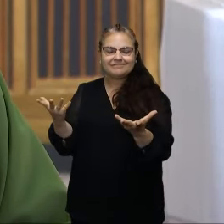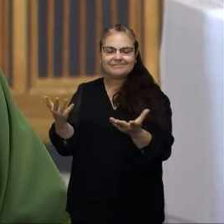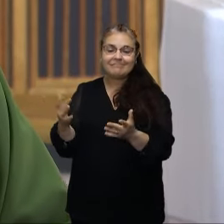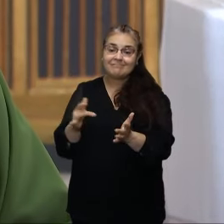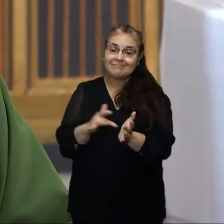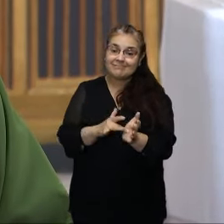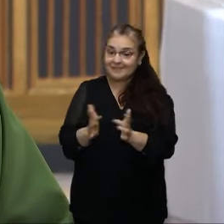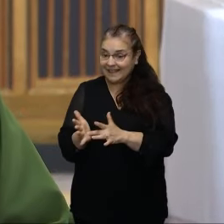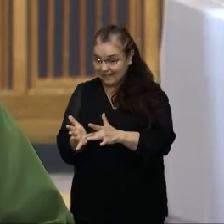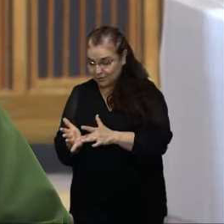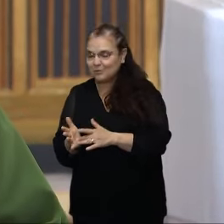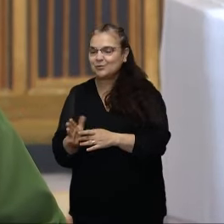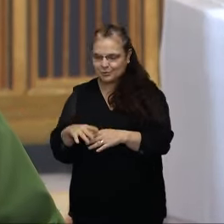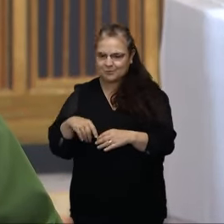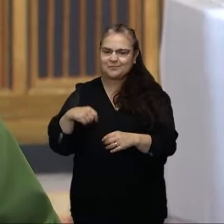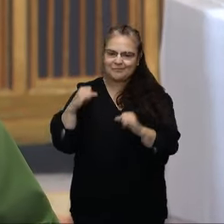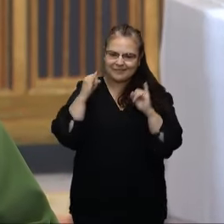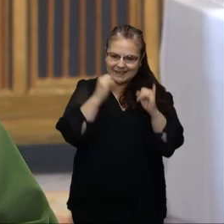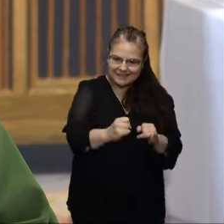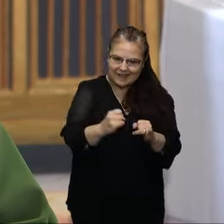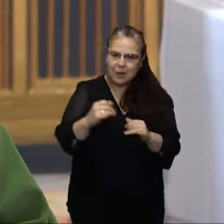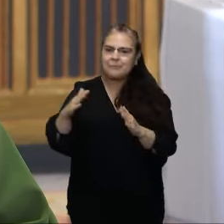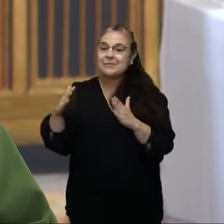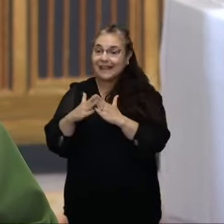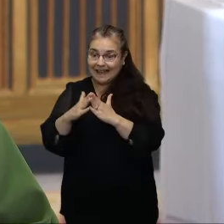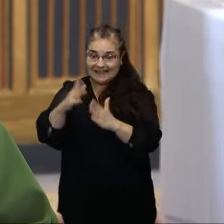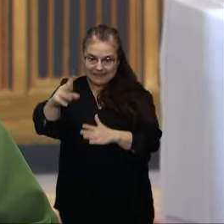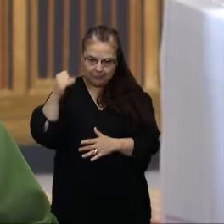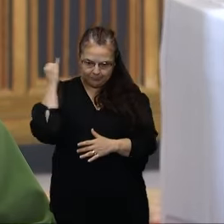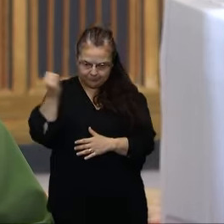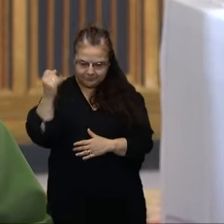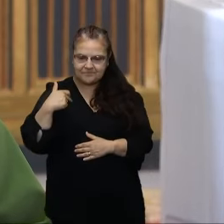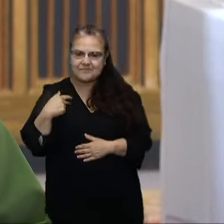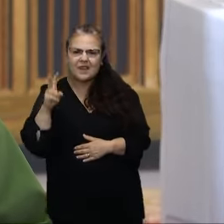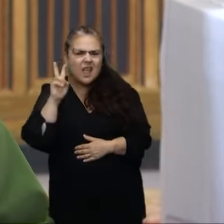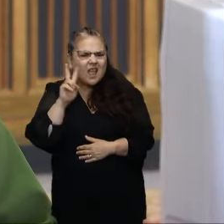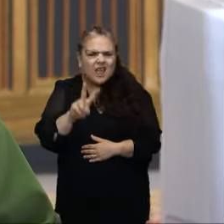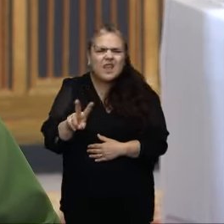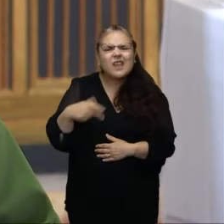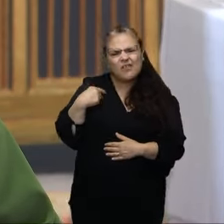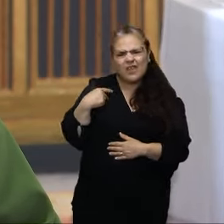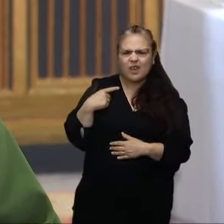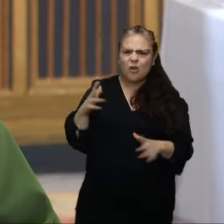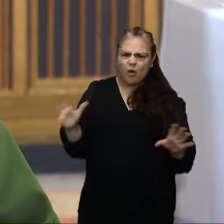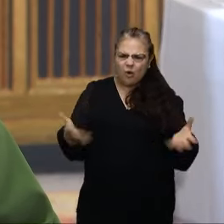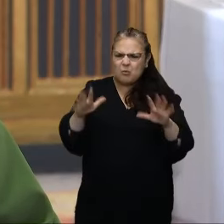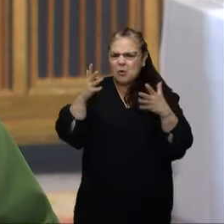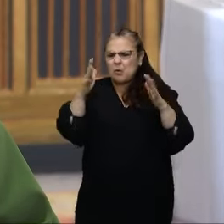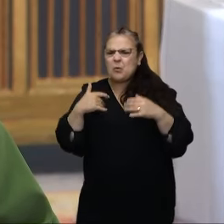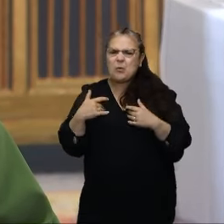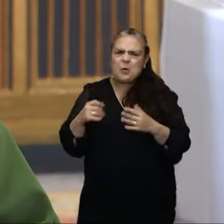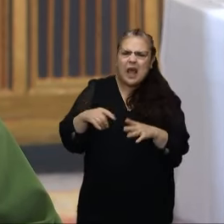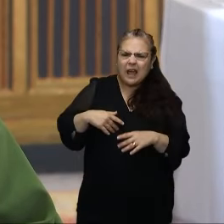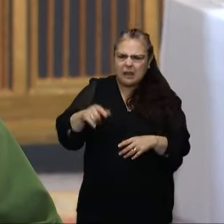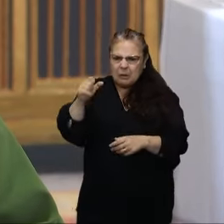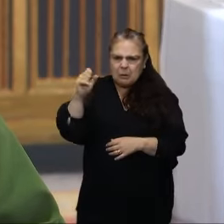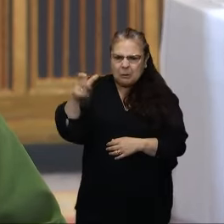Jesús llegó a casa de aquel jefe y al ver a los flautistas y el alboroto de la gente